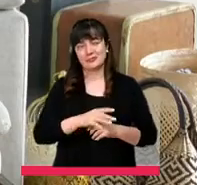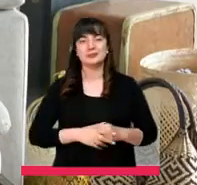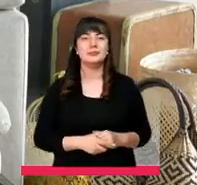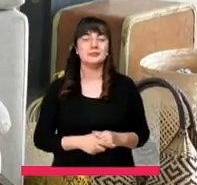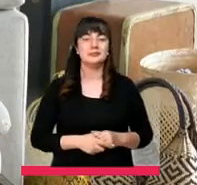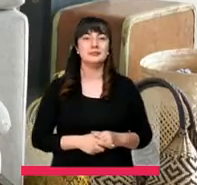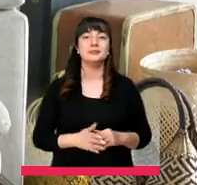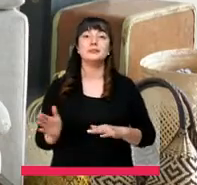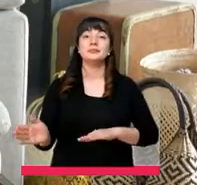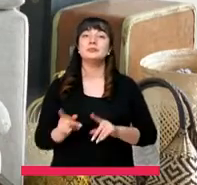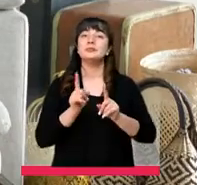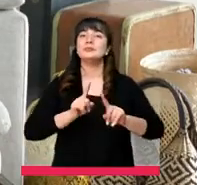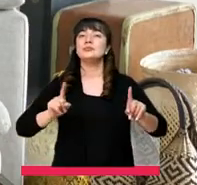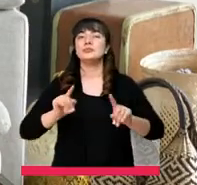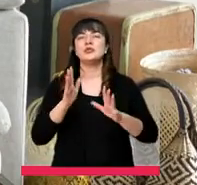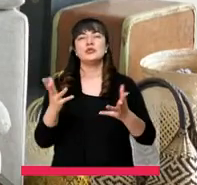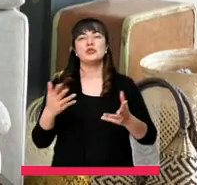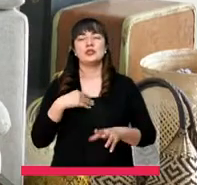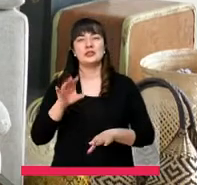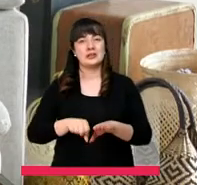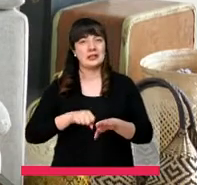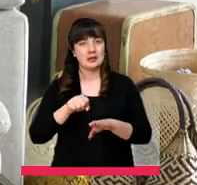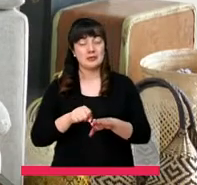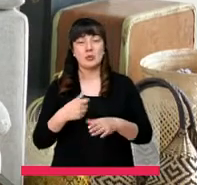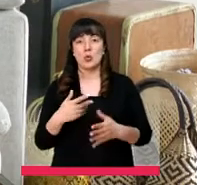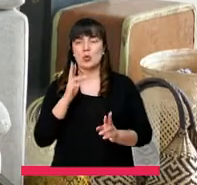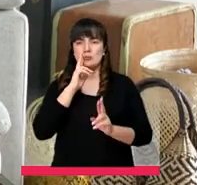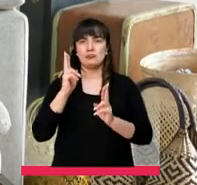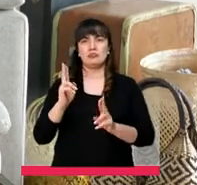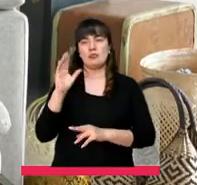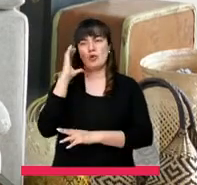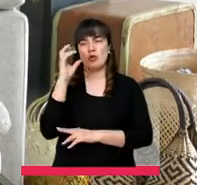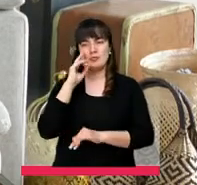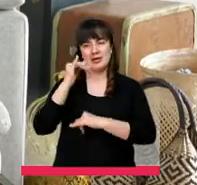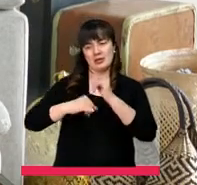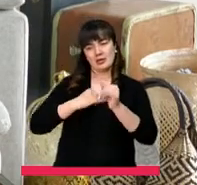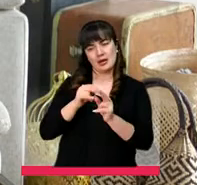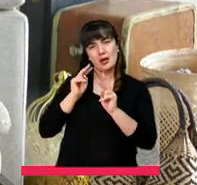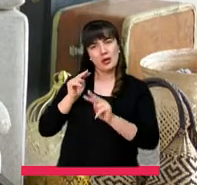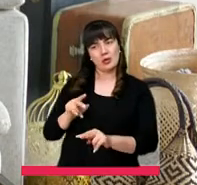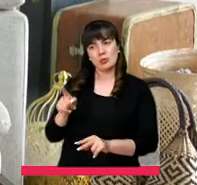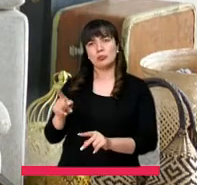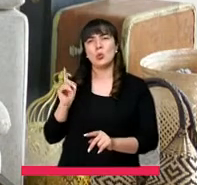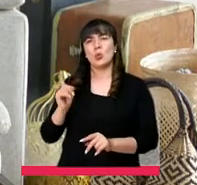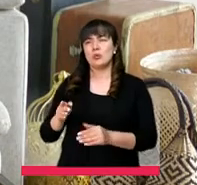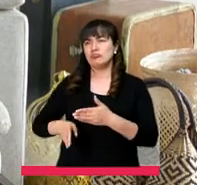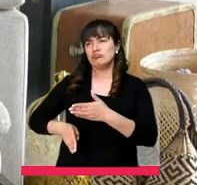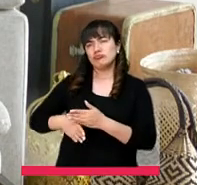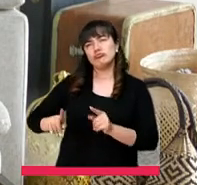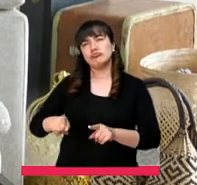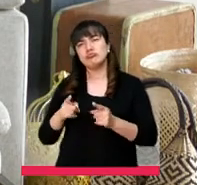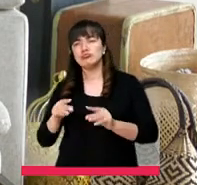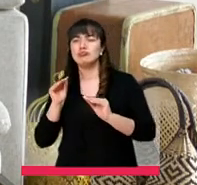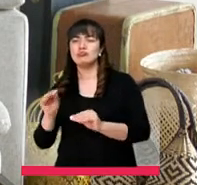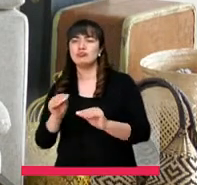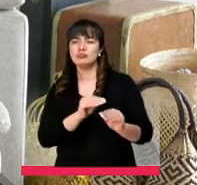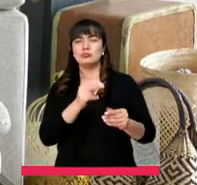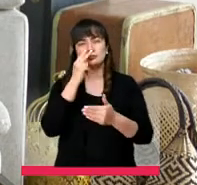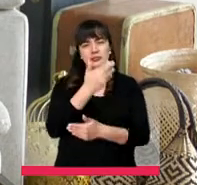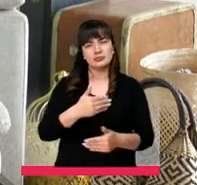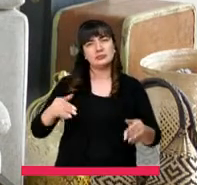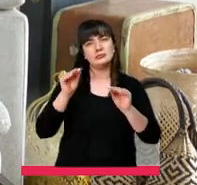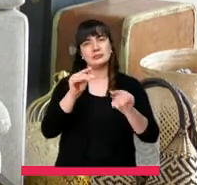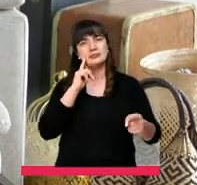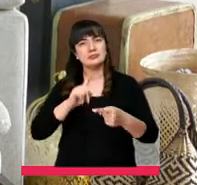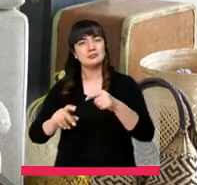La Orquesta Sinfónica de Cajicá se ha destacado en Colombia y en el exterior, esto como resultado de la continuidad en procesos de formación de músicos apoyados por